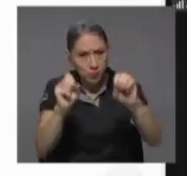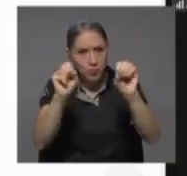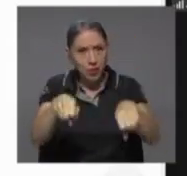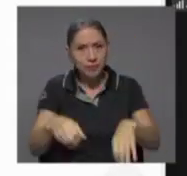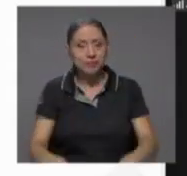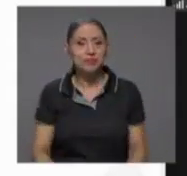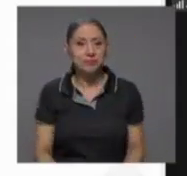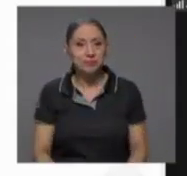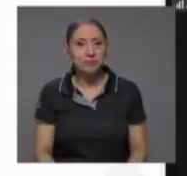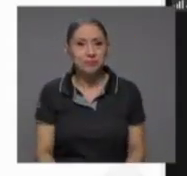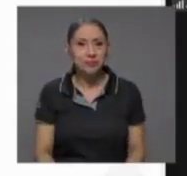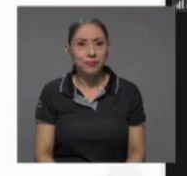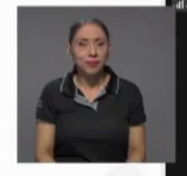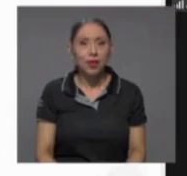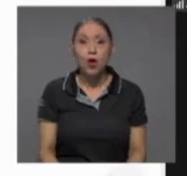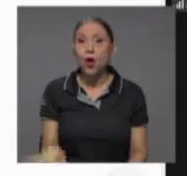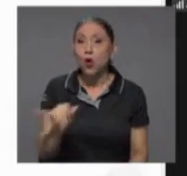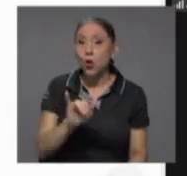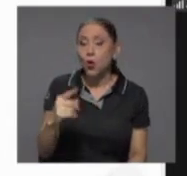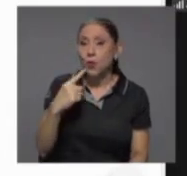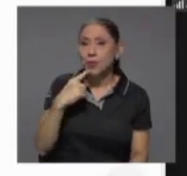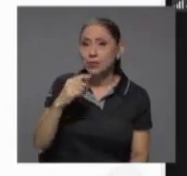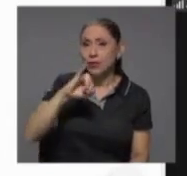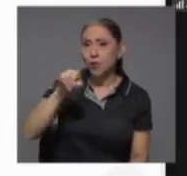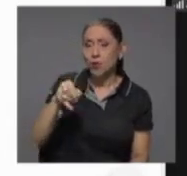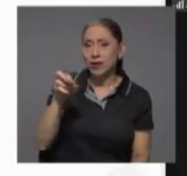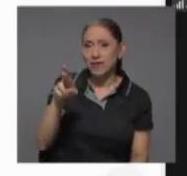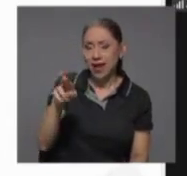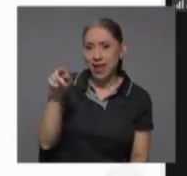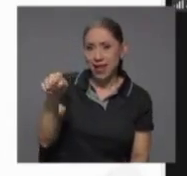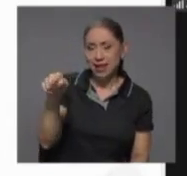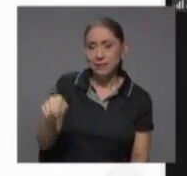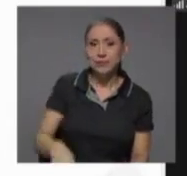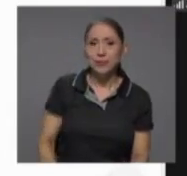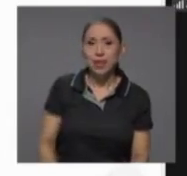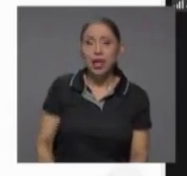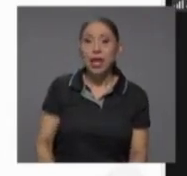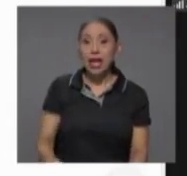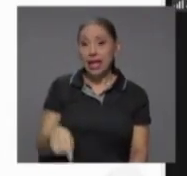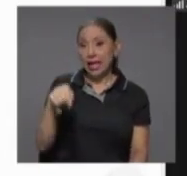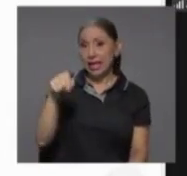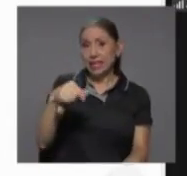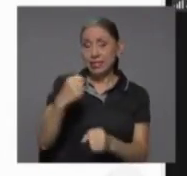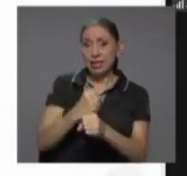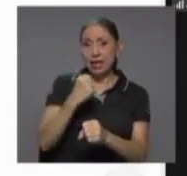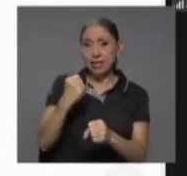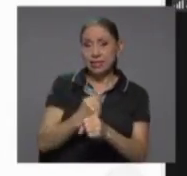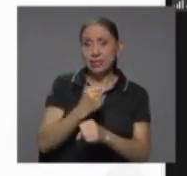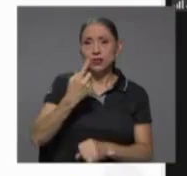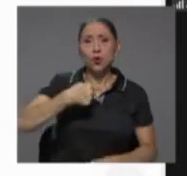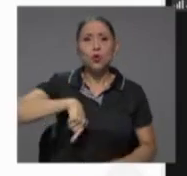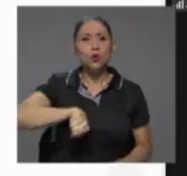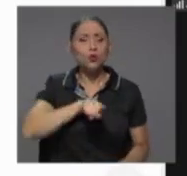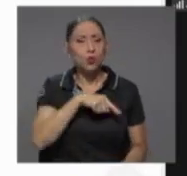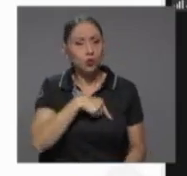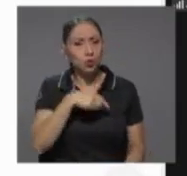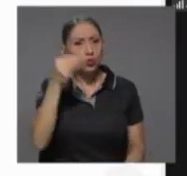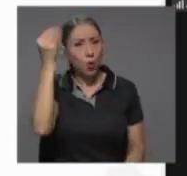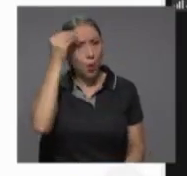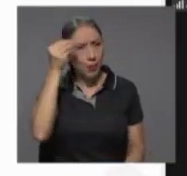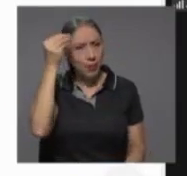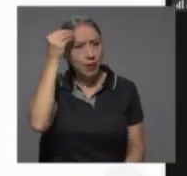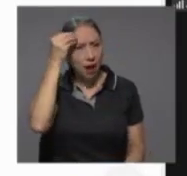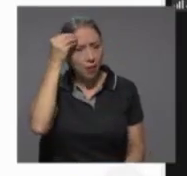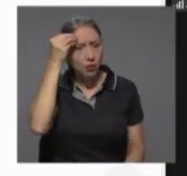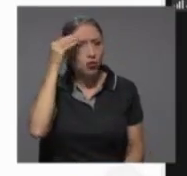Como mencionaba don Juan Rafael, en este ejercicio nosotros opinamos sobre